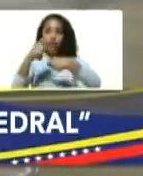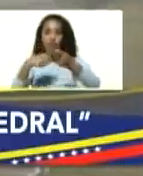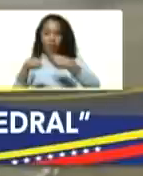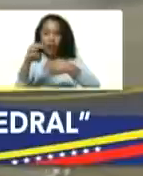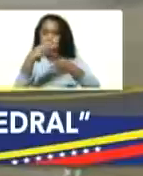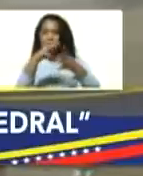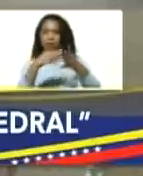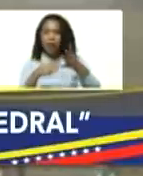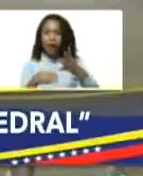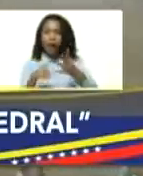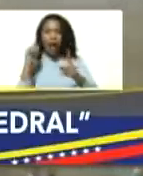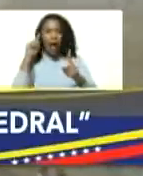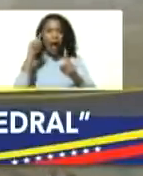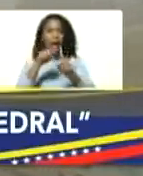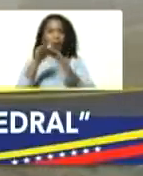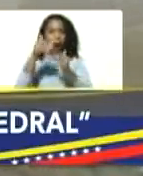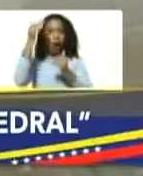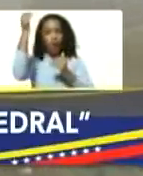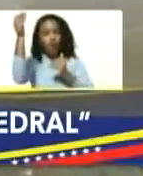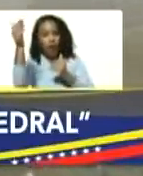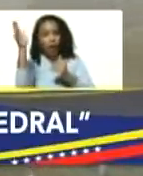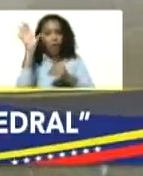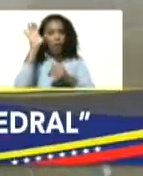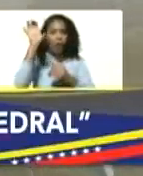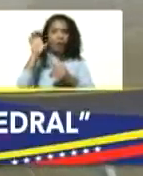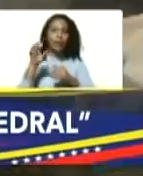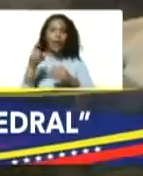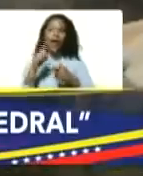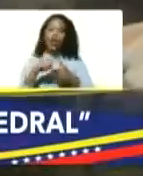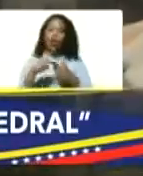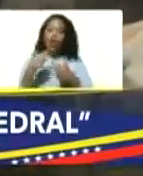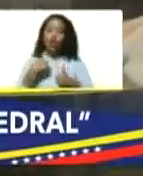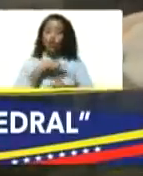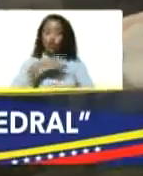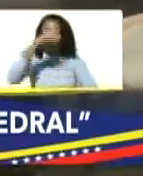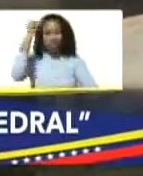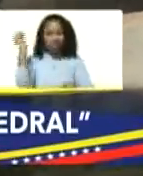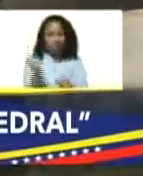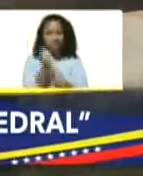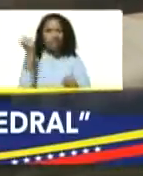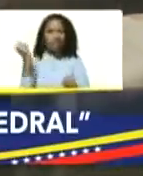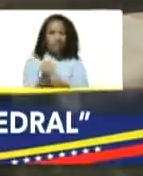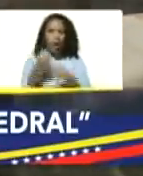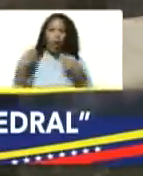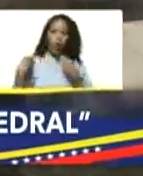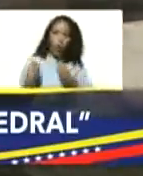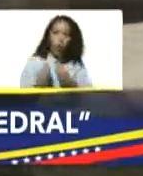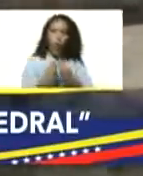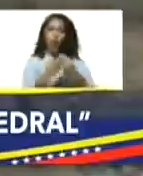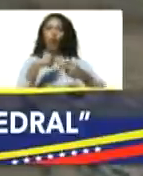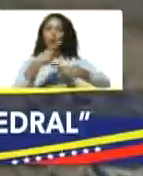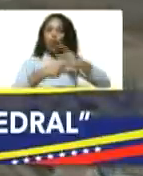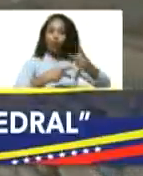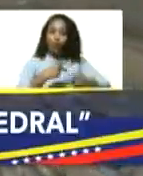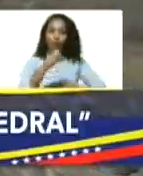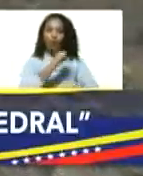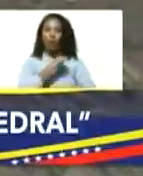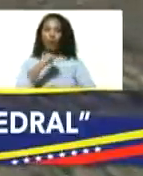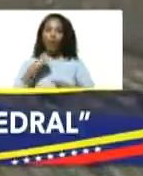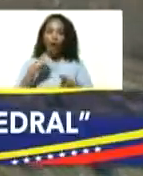hacia el exterior etcétera entonces bueno estamos trabajando duramente en eso junto con productores privados